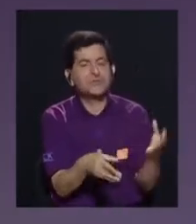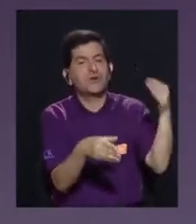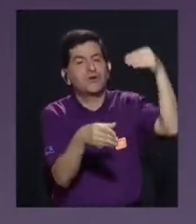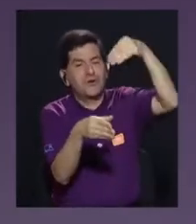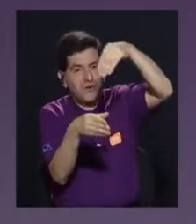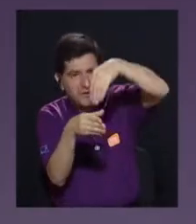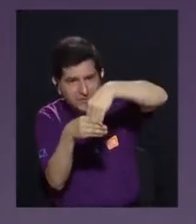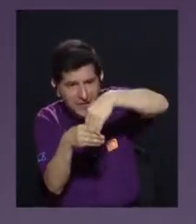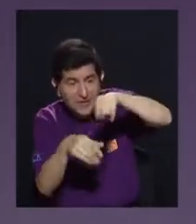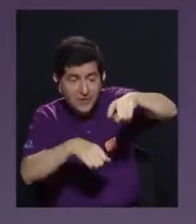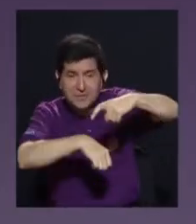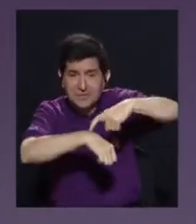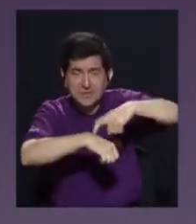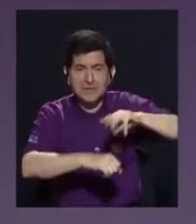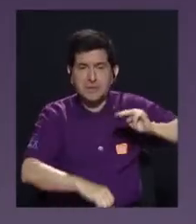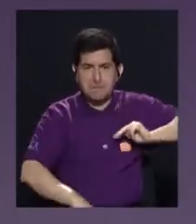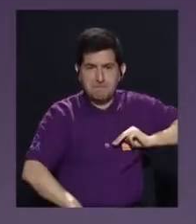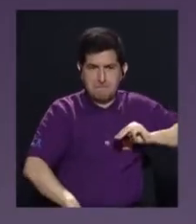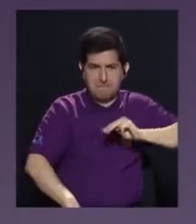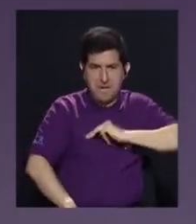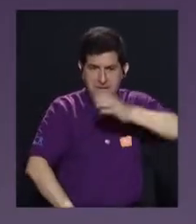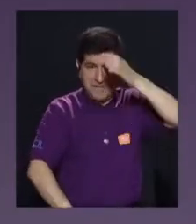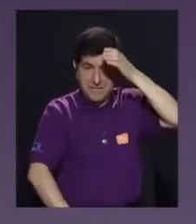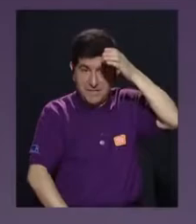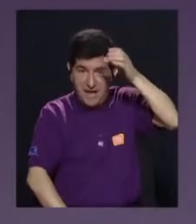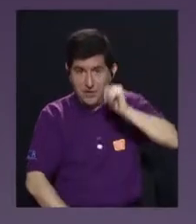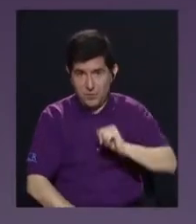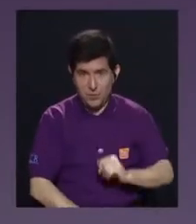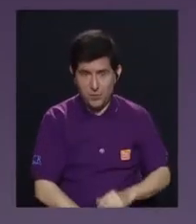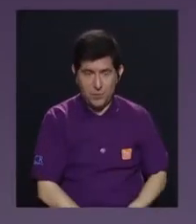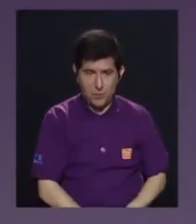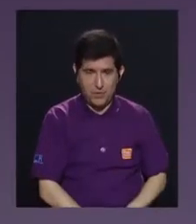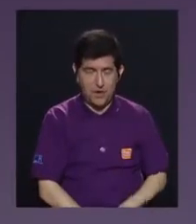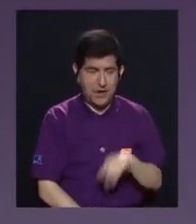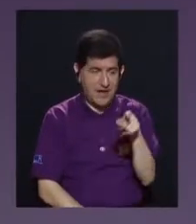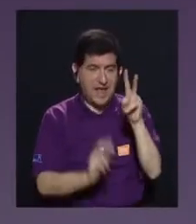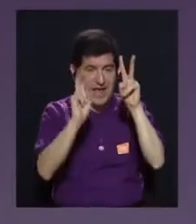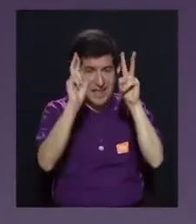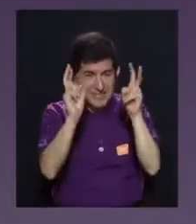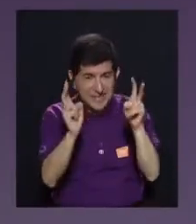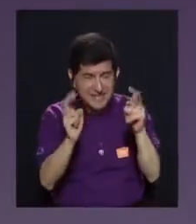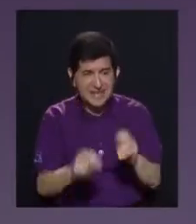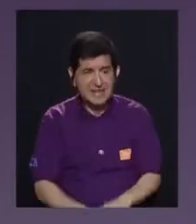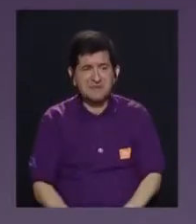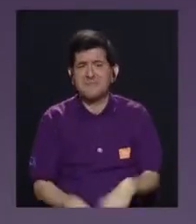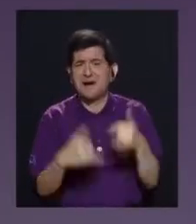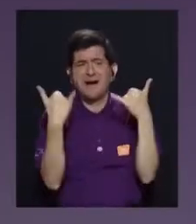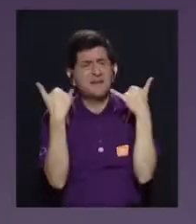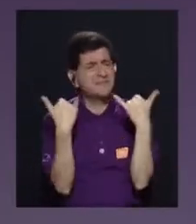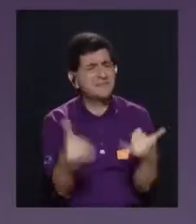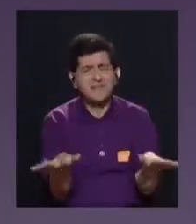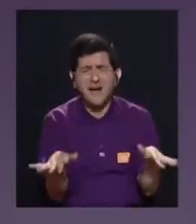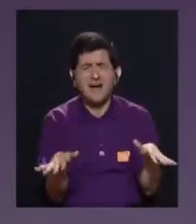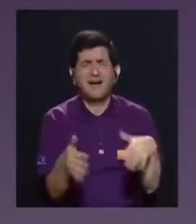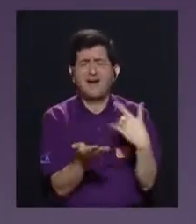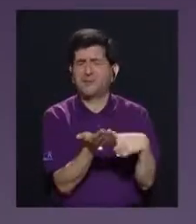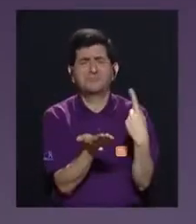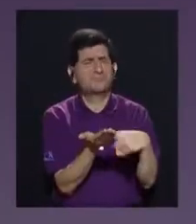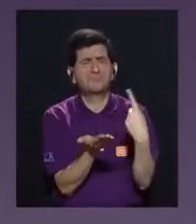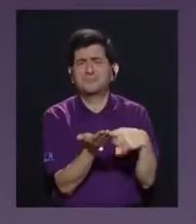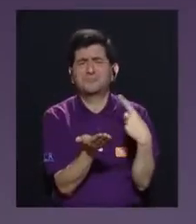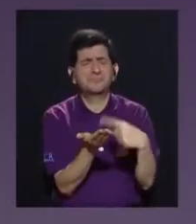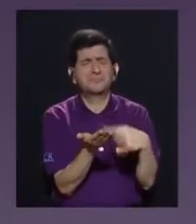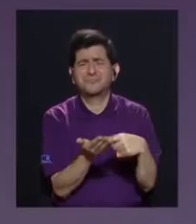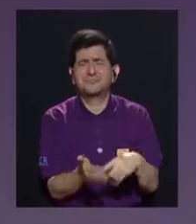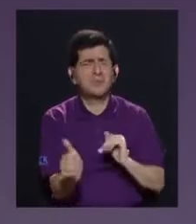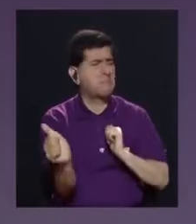en aquel tiempo al ministerio de cultura un tema que debatimos en este país y que llegamos a